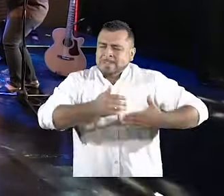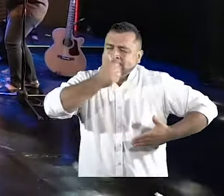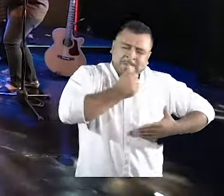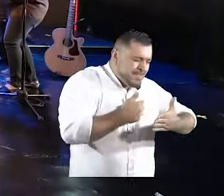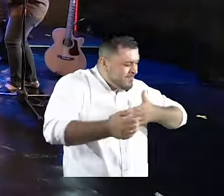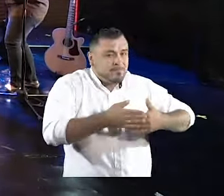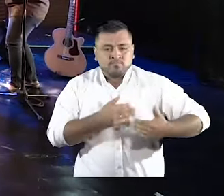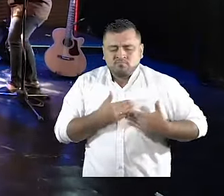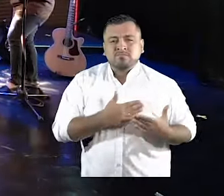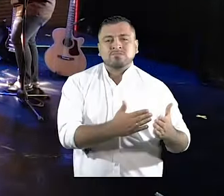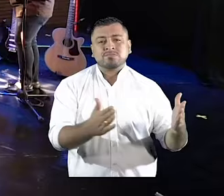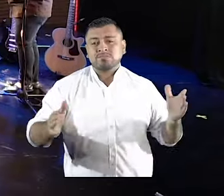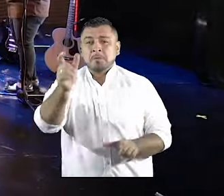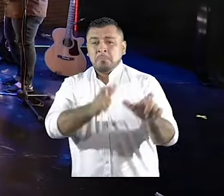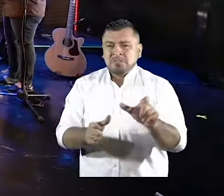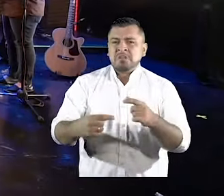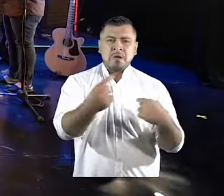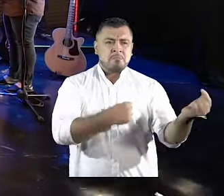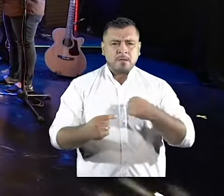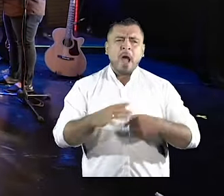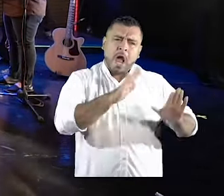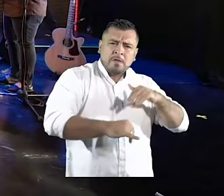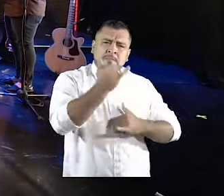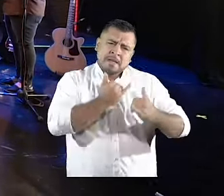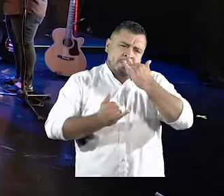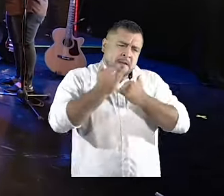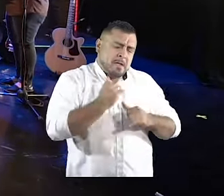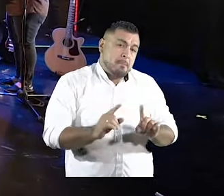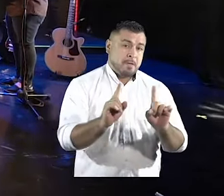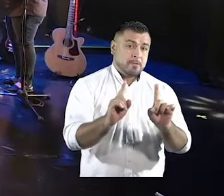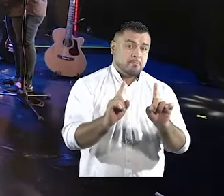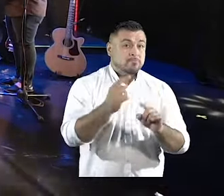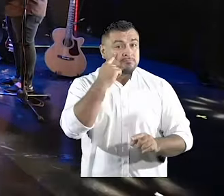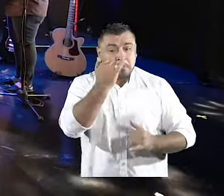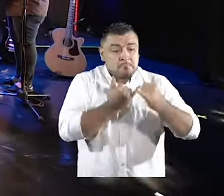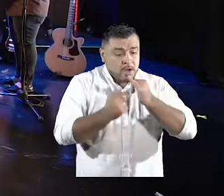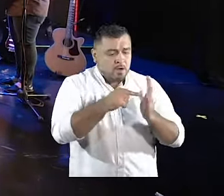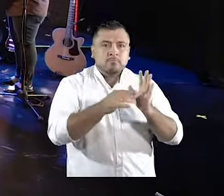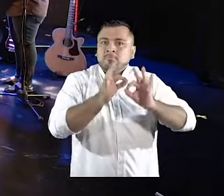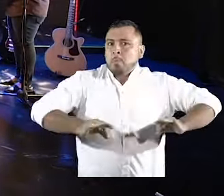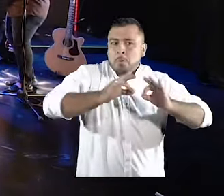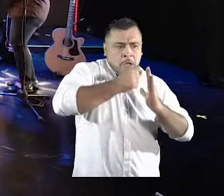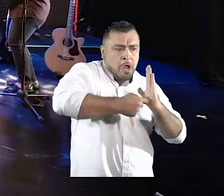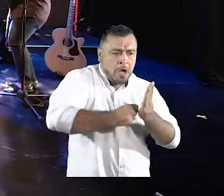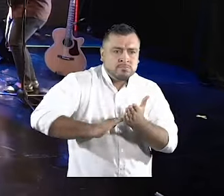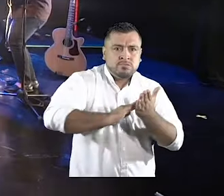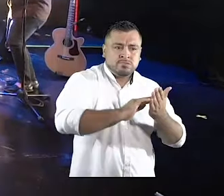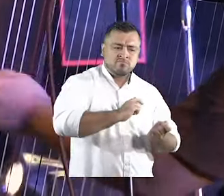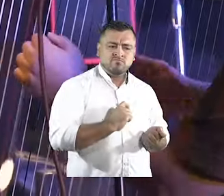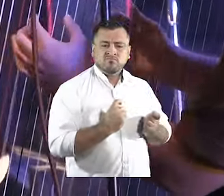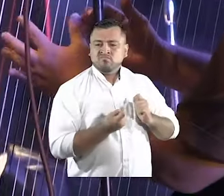las visita encuentra en un libro abierto con desaciertos que no me desameritan. Y los errores siempre tienen